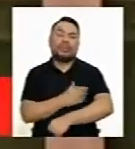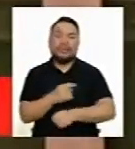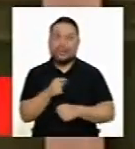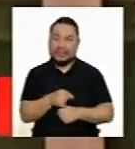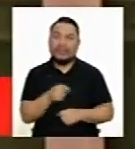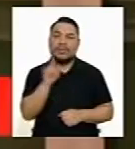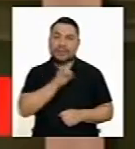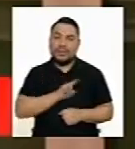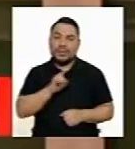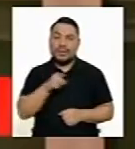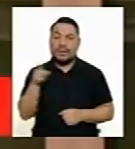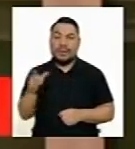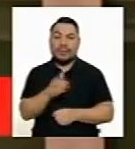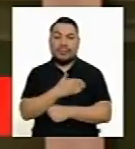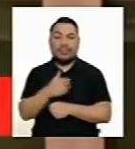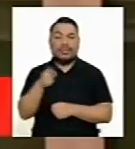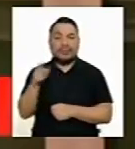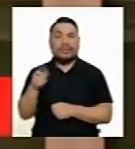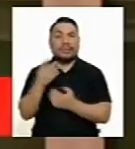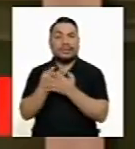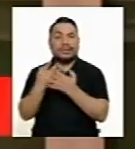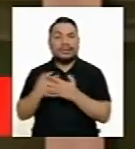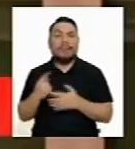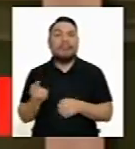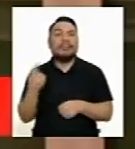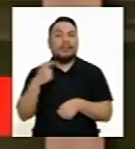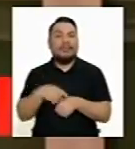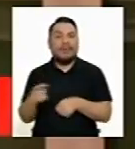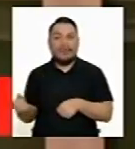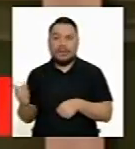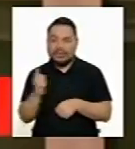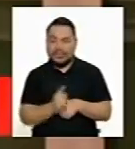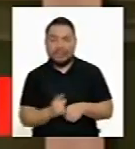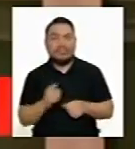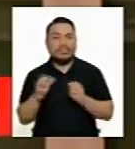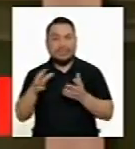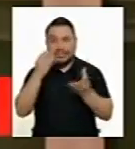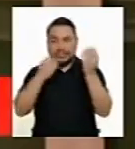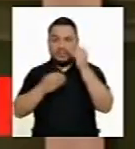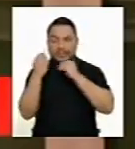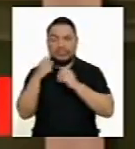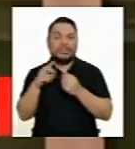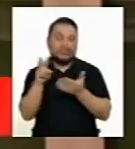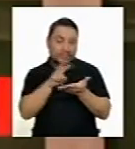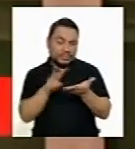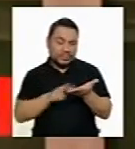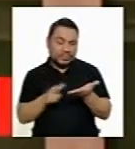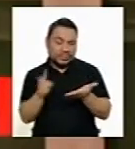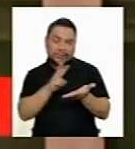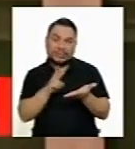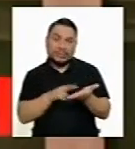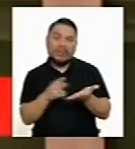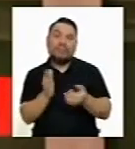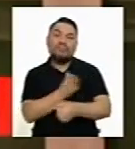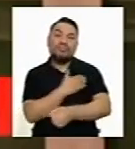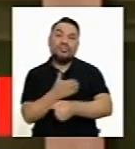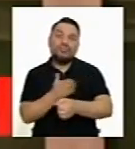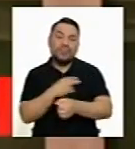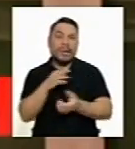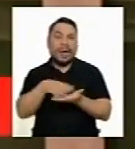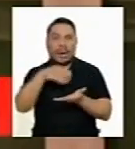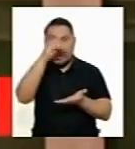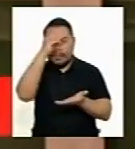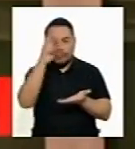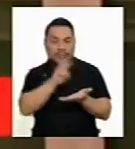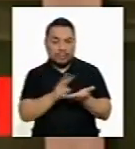los internos pueden acceder por primera vez o con saberes previos a desarrollar la lectoescritura, la apreciación musical, la